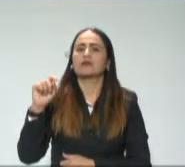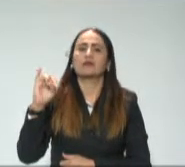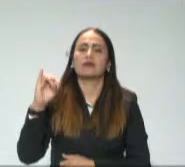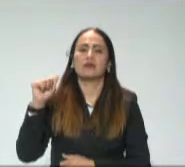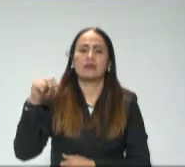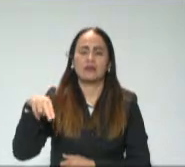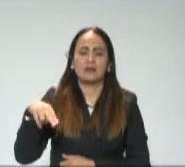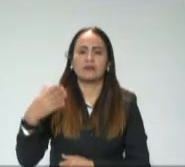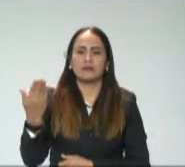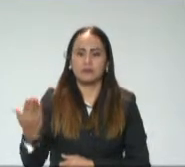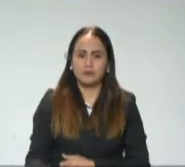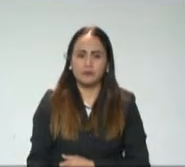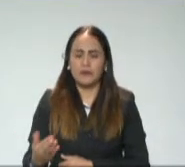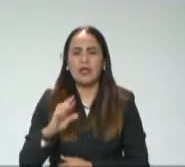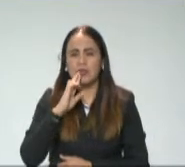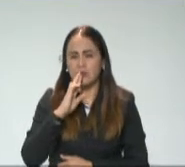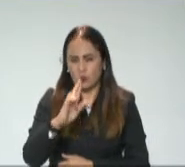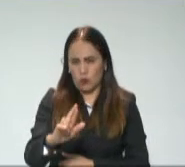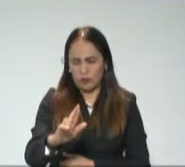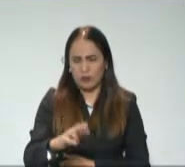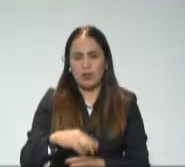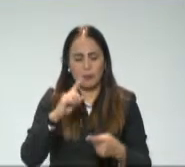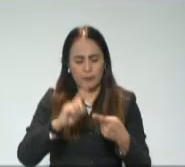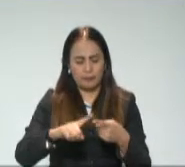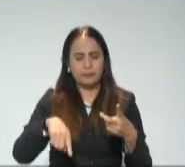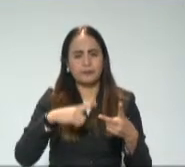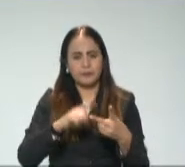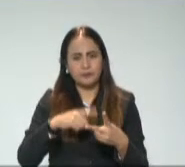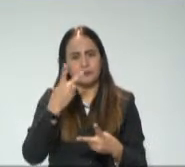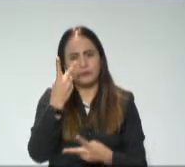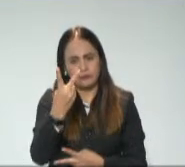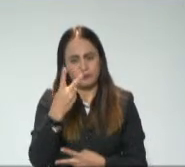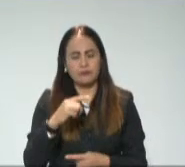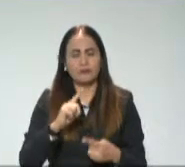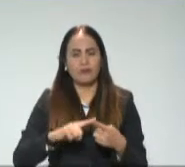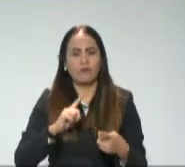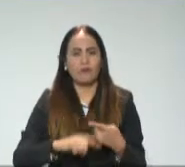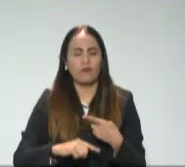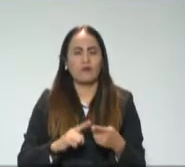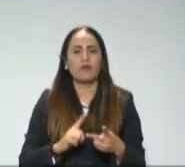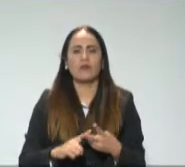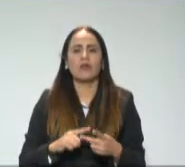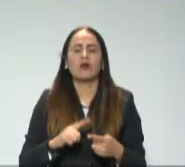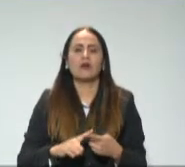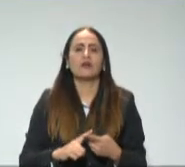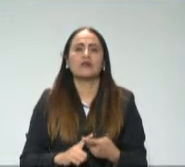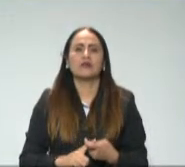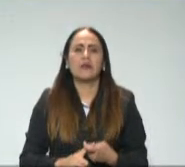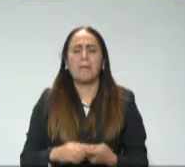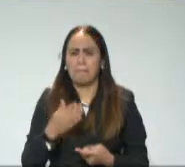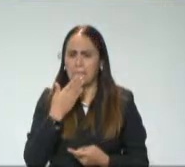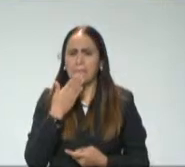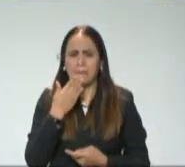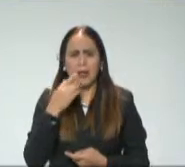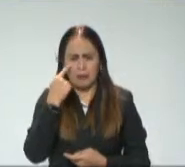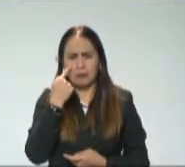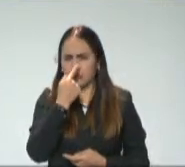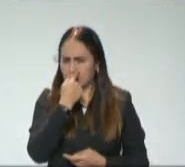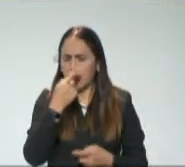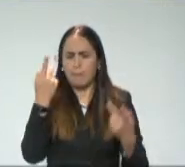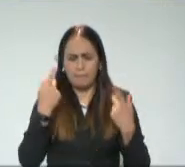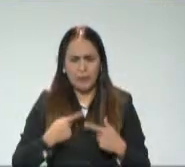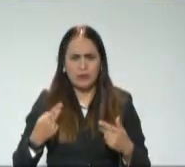que nos pueda responder hay dos preguntas una de ellas dice lo siguiente es correcta su apreciación de que los